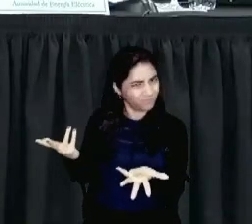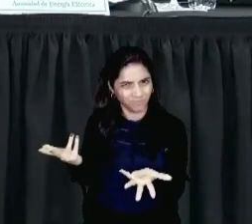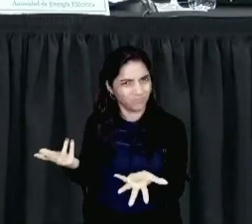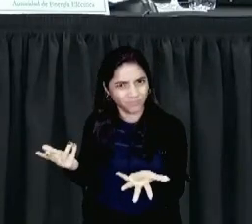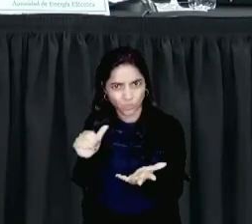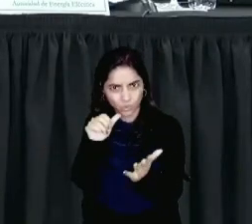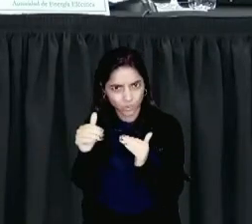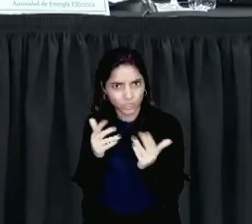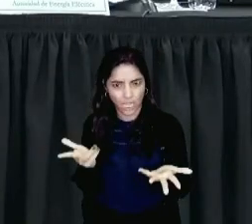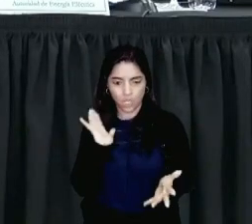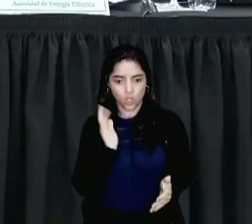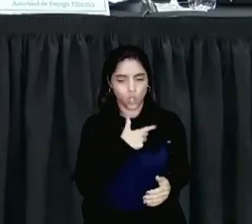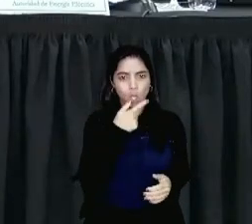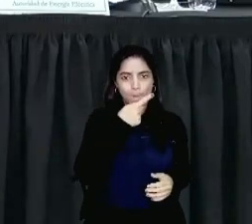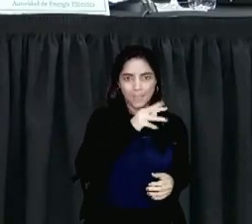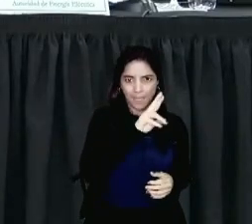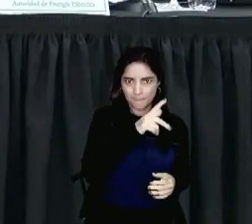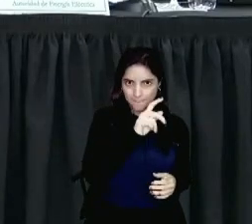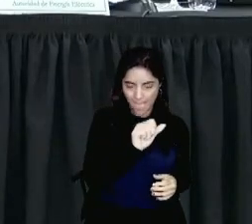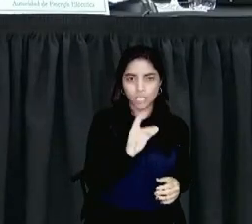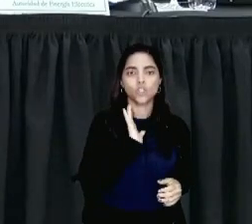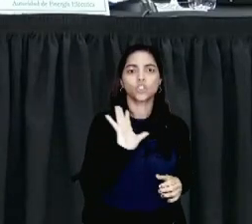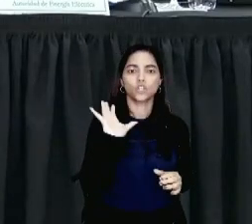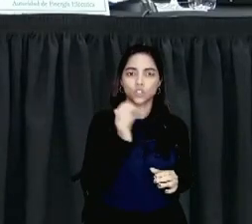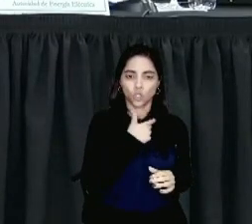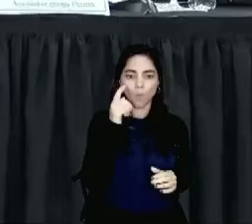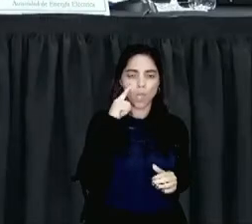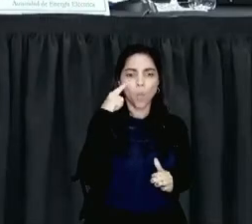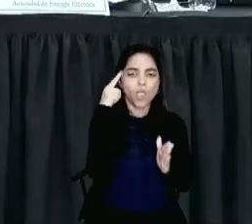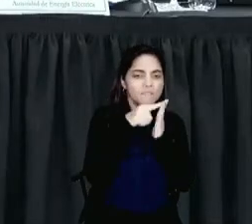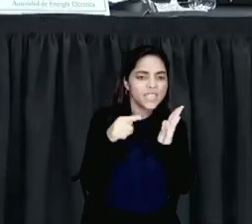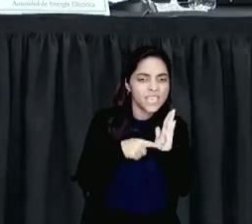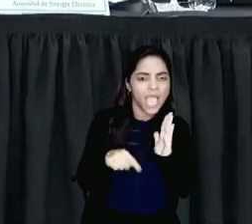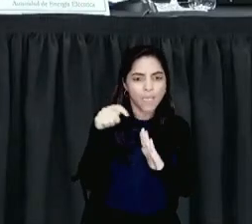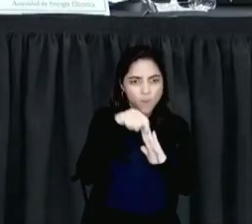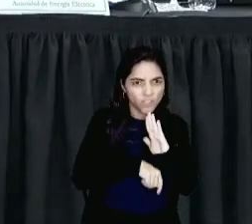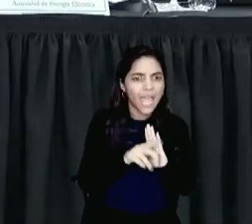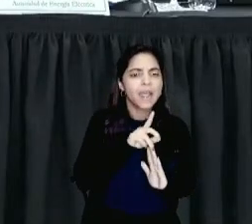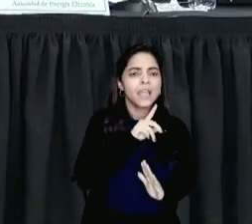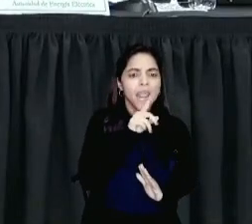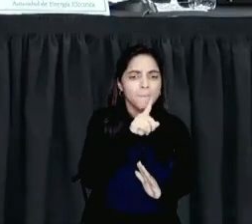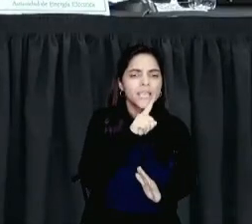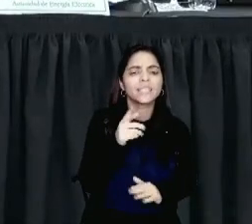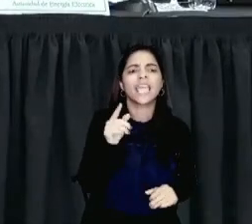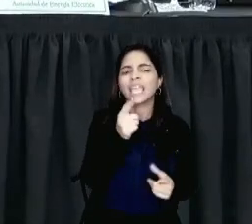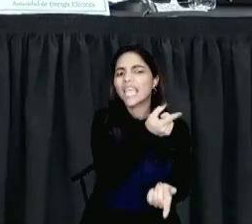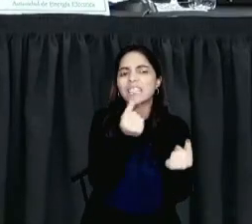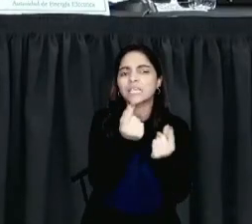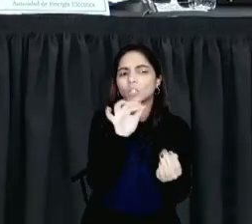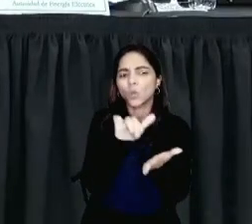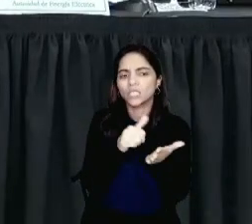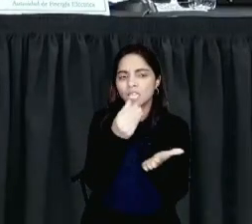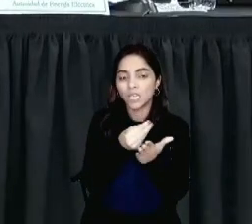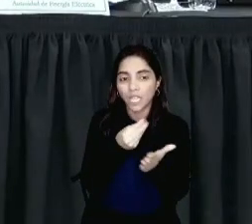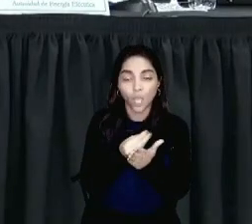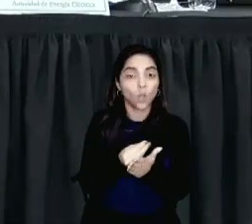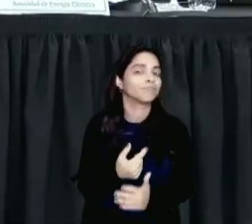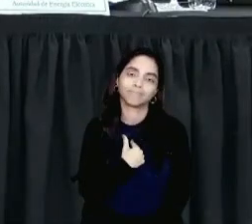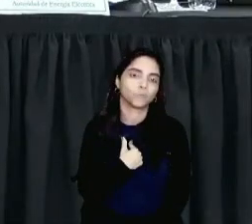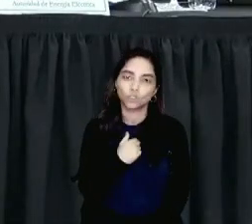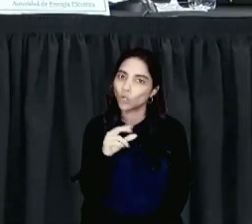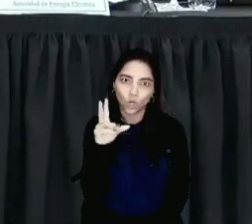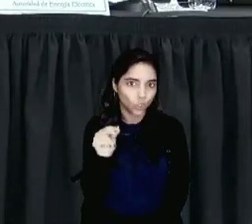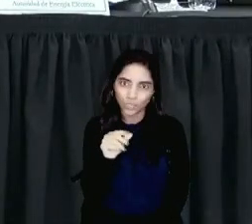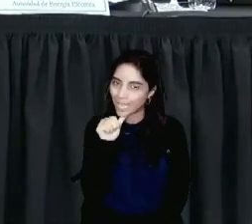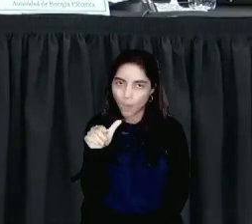posibilidad de de profundizar en esos gastos la La contestación es a su pregunta que no Porque no tenemos